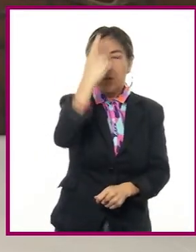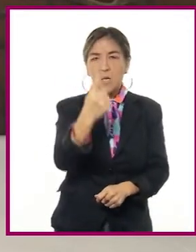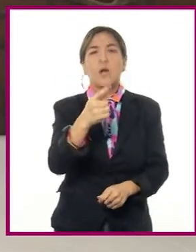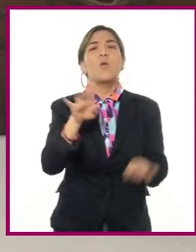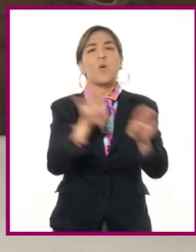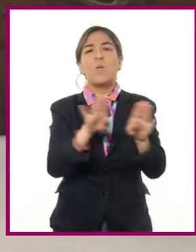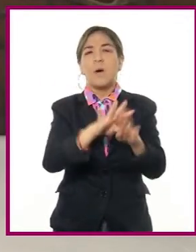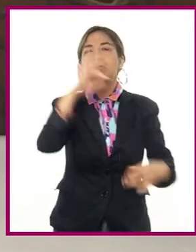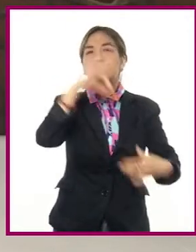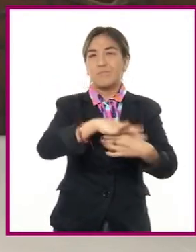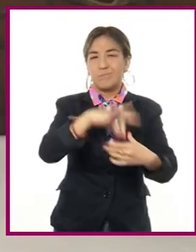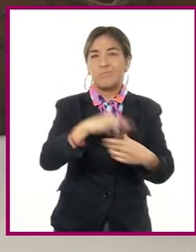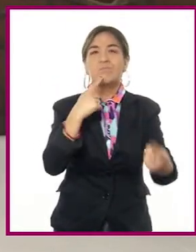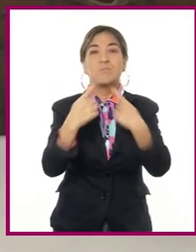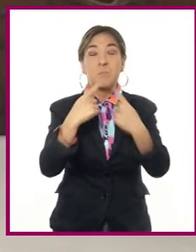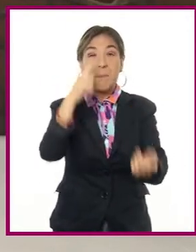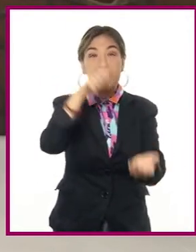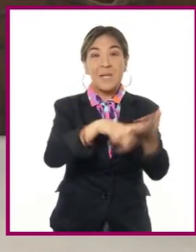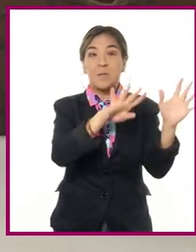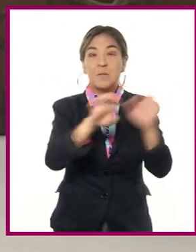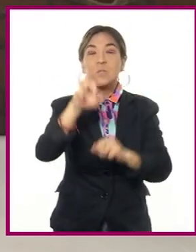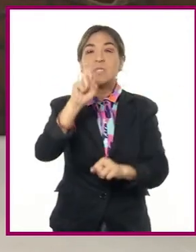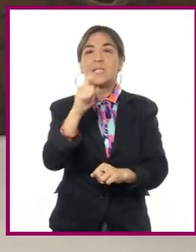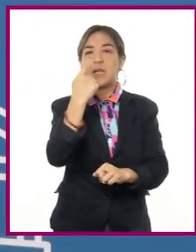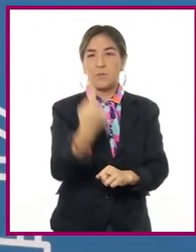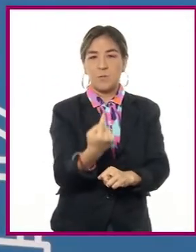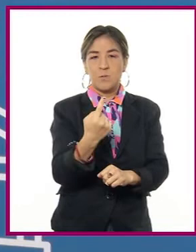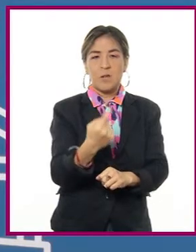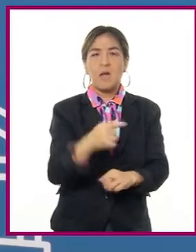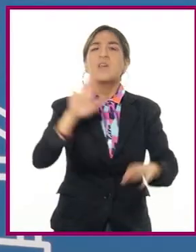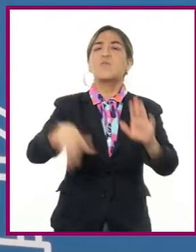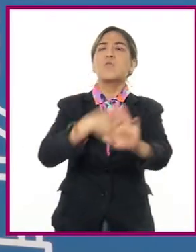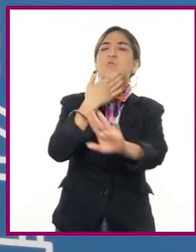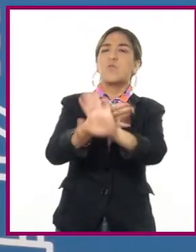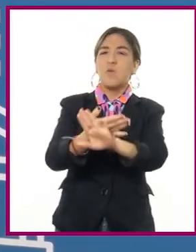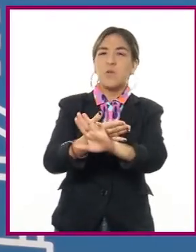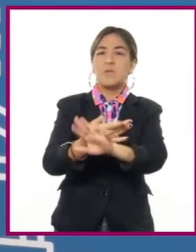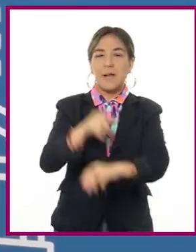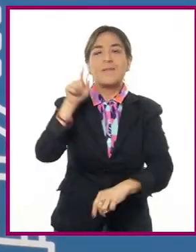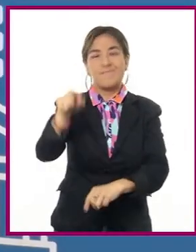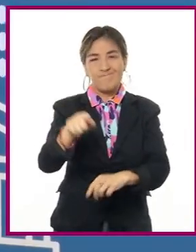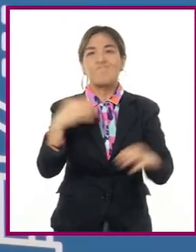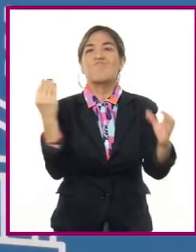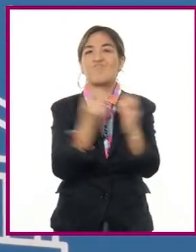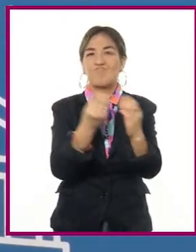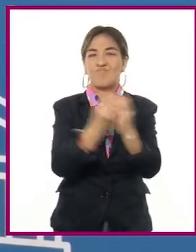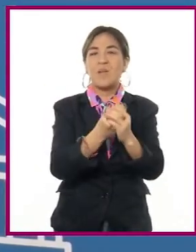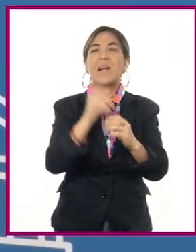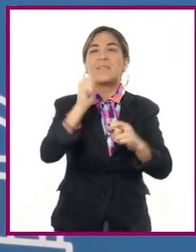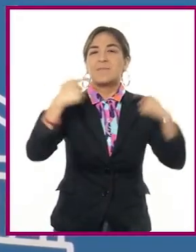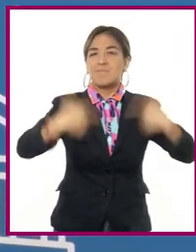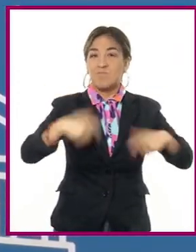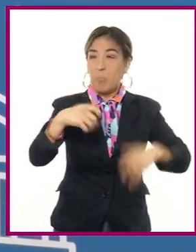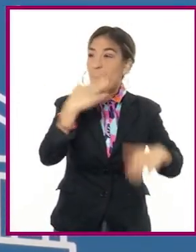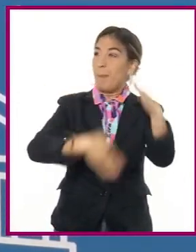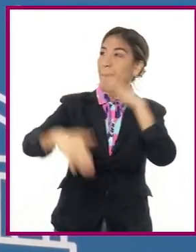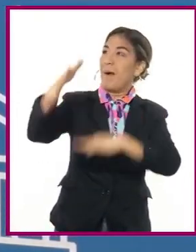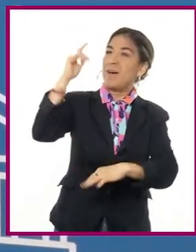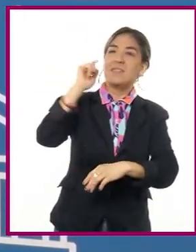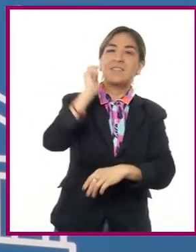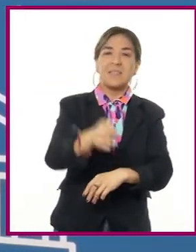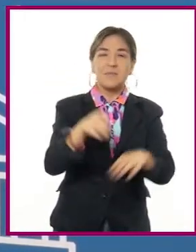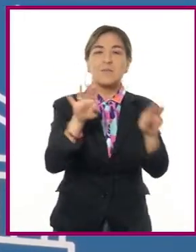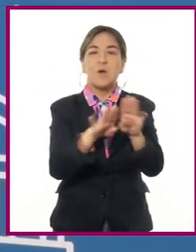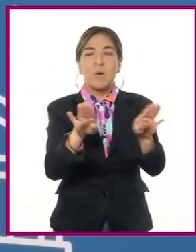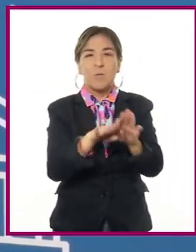de elecciones democráticas en 1931, en contra de las clases altas, el ejército y la iglesia, que